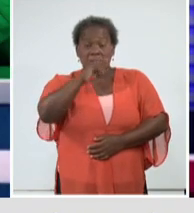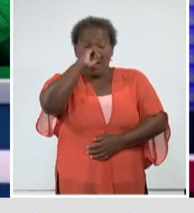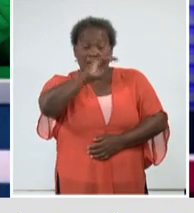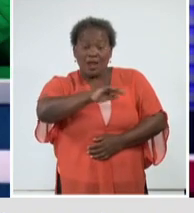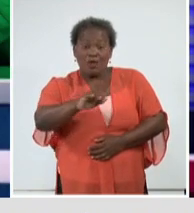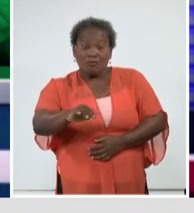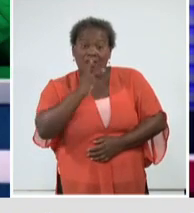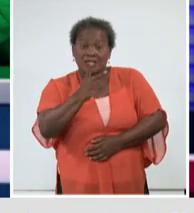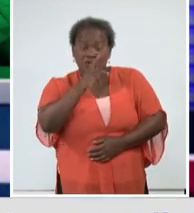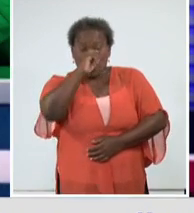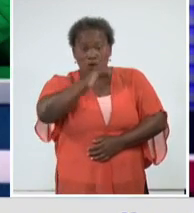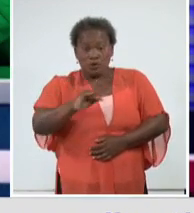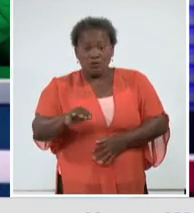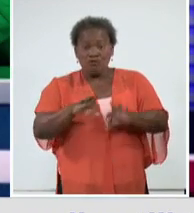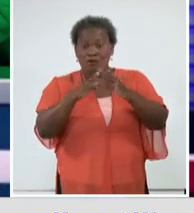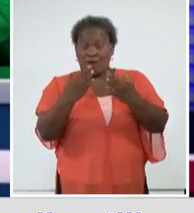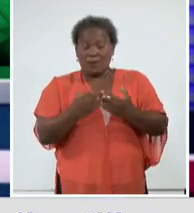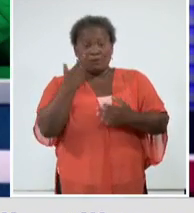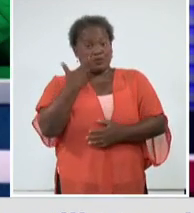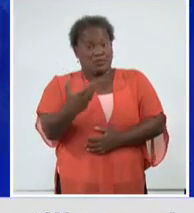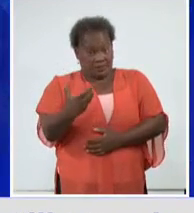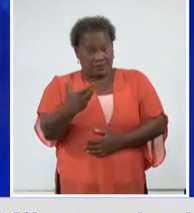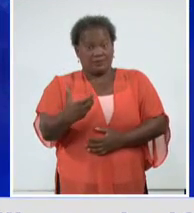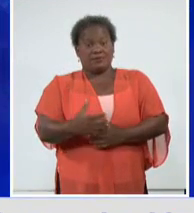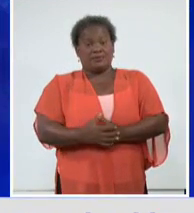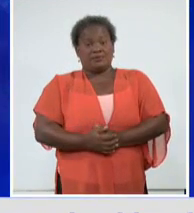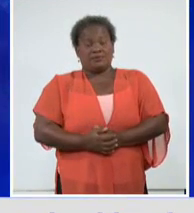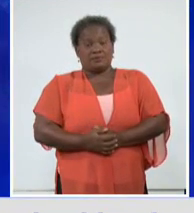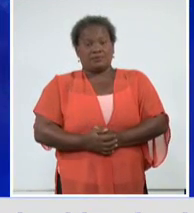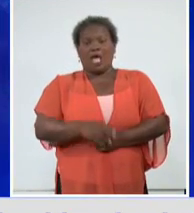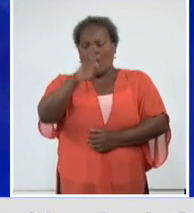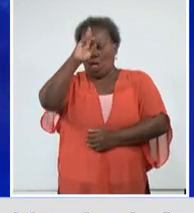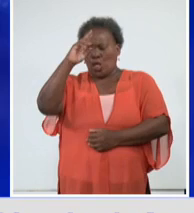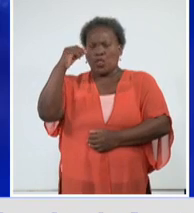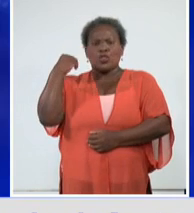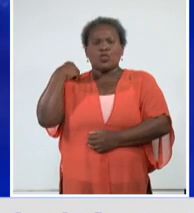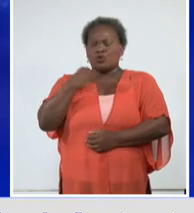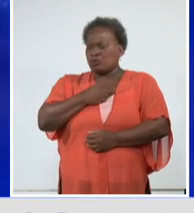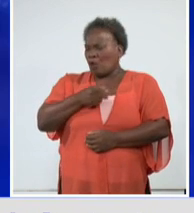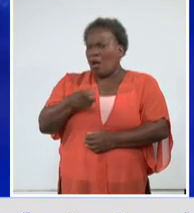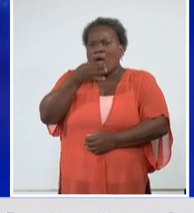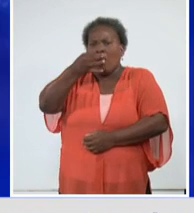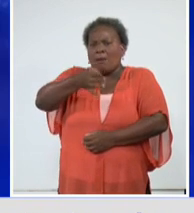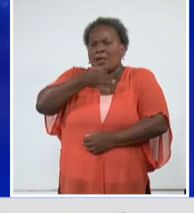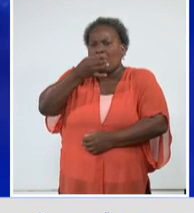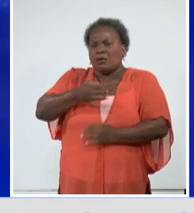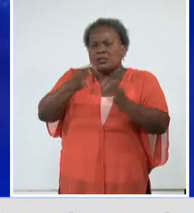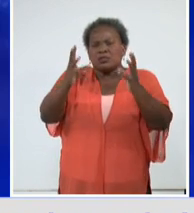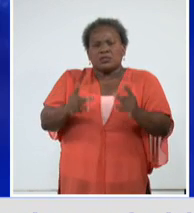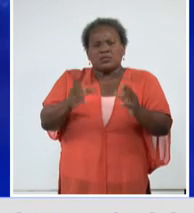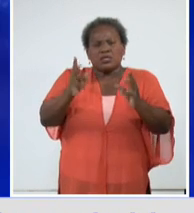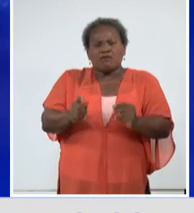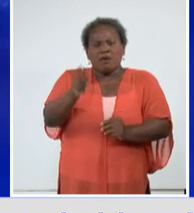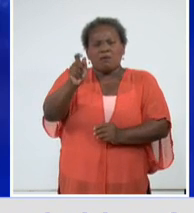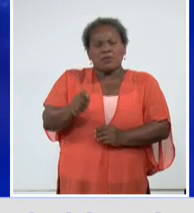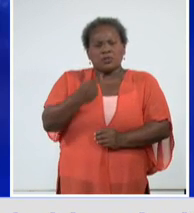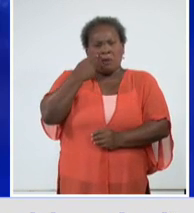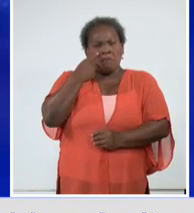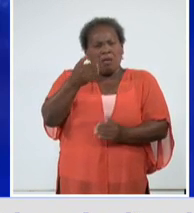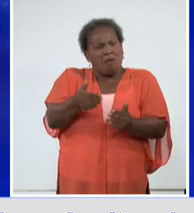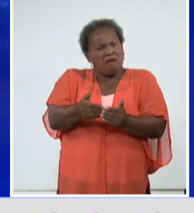elemento insustituible. Usted hablaba de cifras que a veces las personas no ven como cifras frías